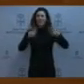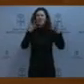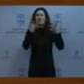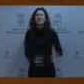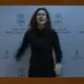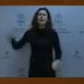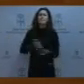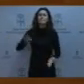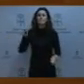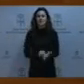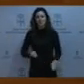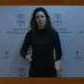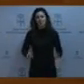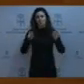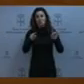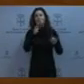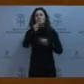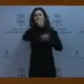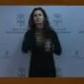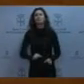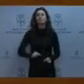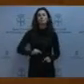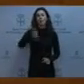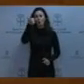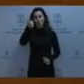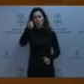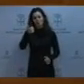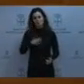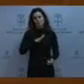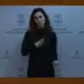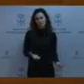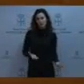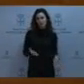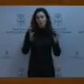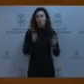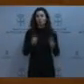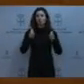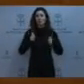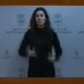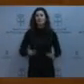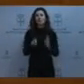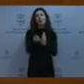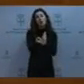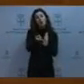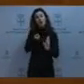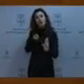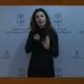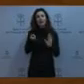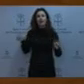vez? Un presupuesto aprobado, con la corrección del impuesto de